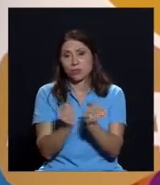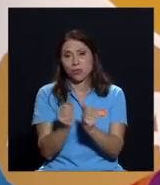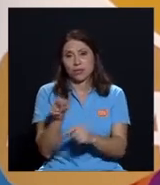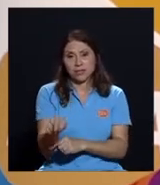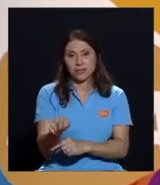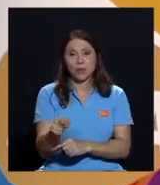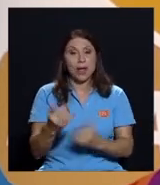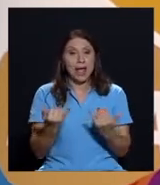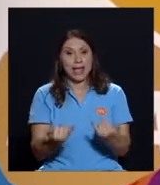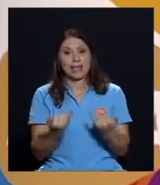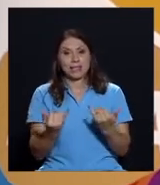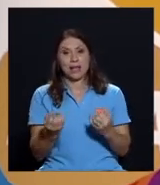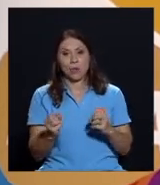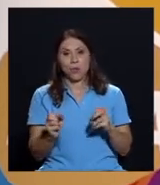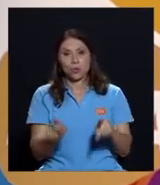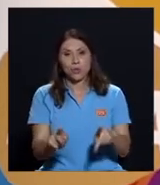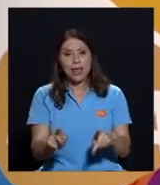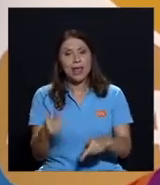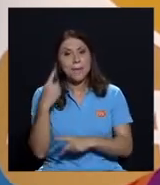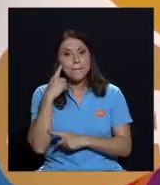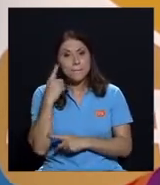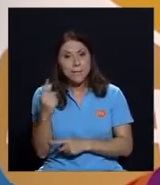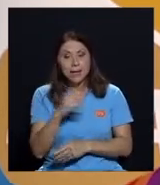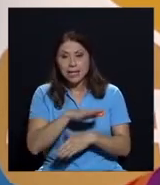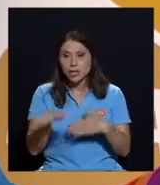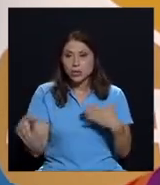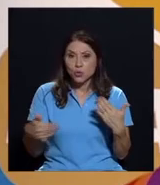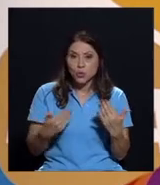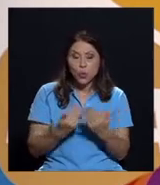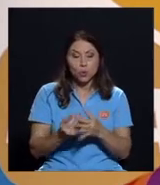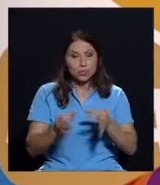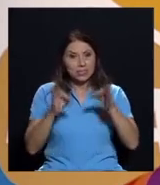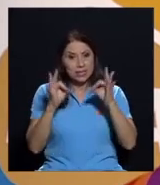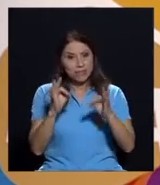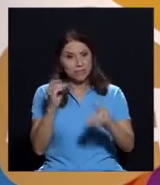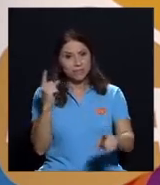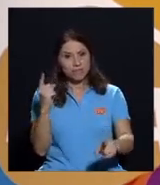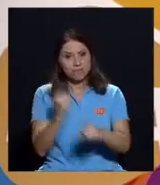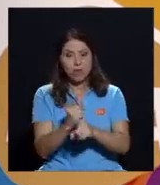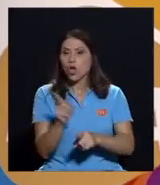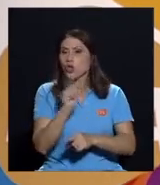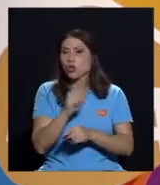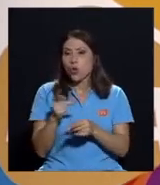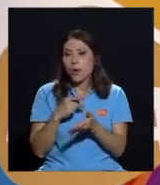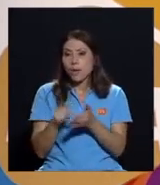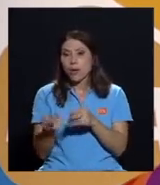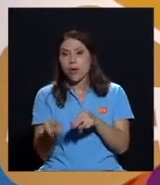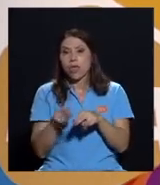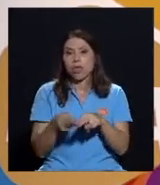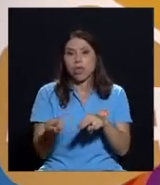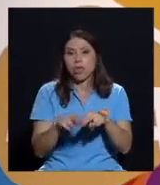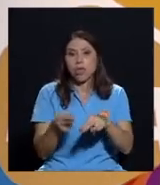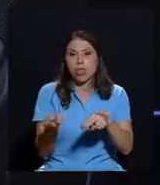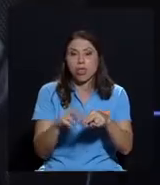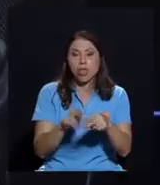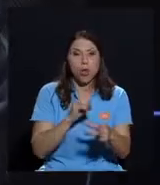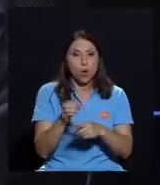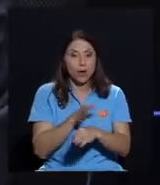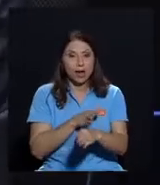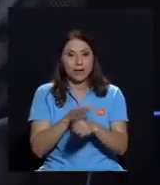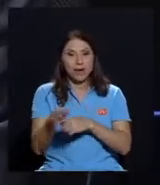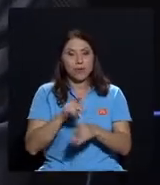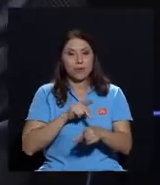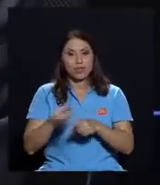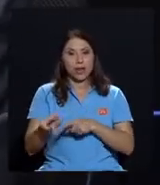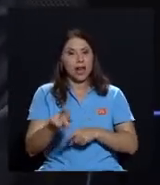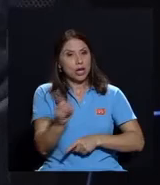para poner los incentivos donde deben estar no en anualidades no en carrera profesional sino que en desempeño